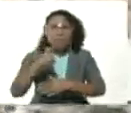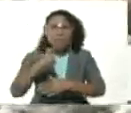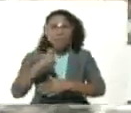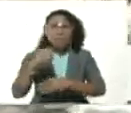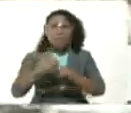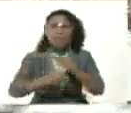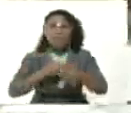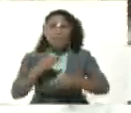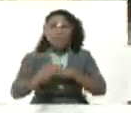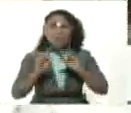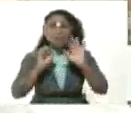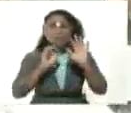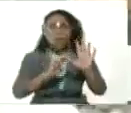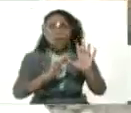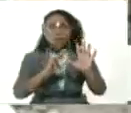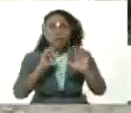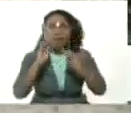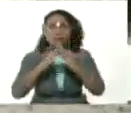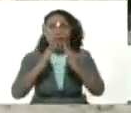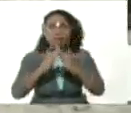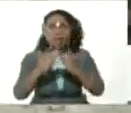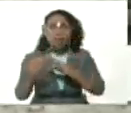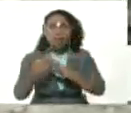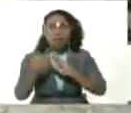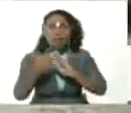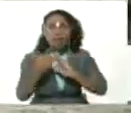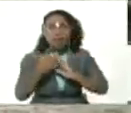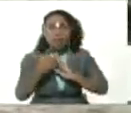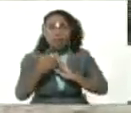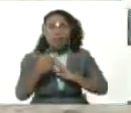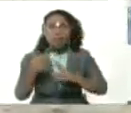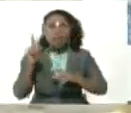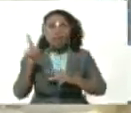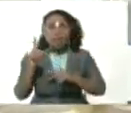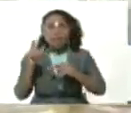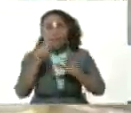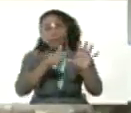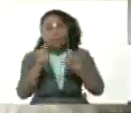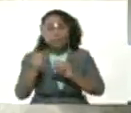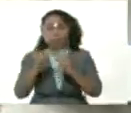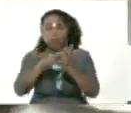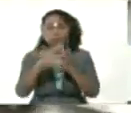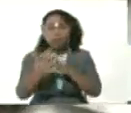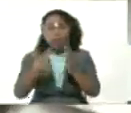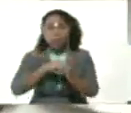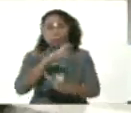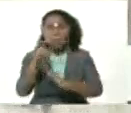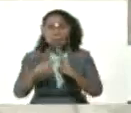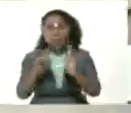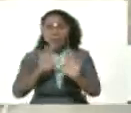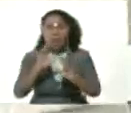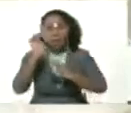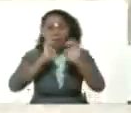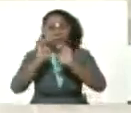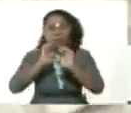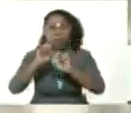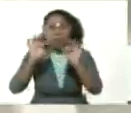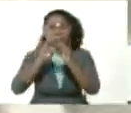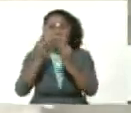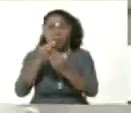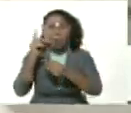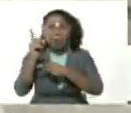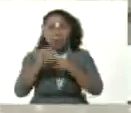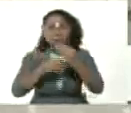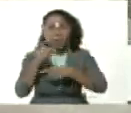estimado 800 viviendas afectadas, 60 viviendas en destrucción total, que ya están siendo evaluadas las familias para ir a través de